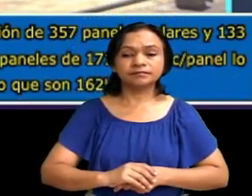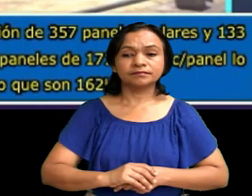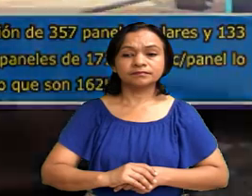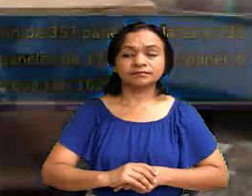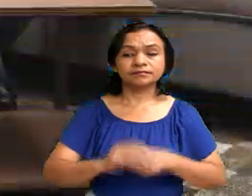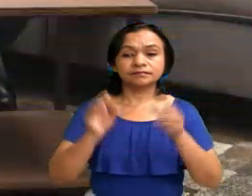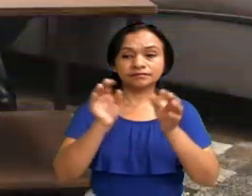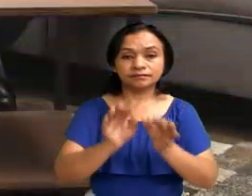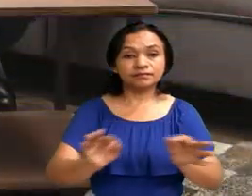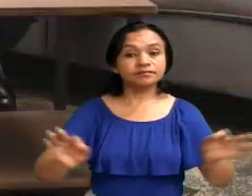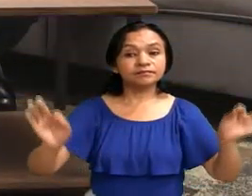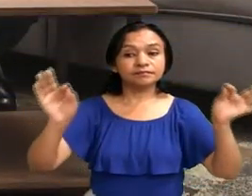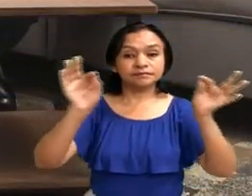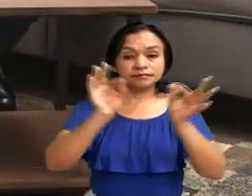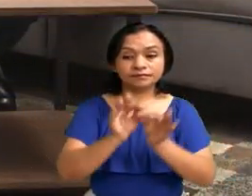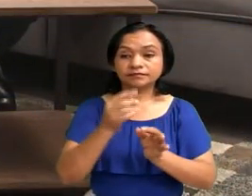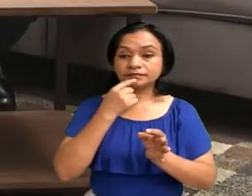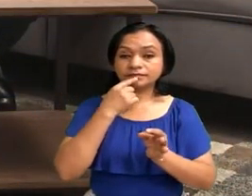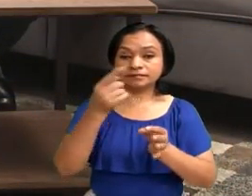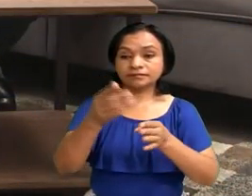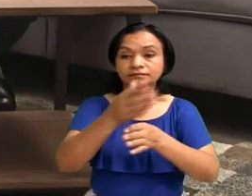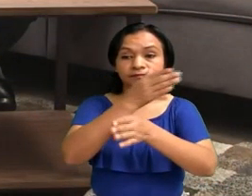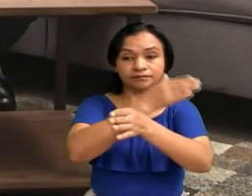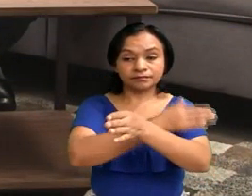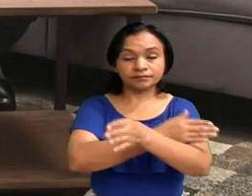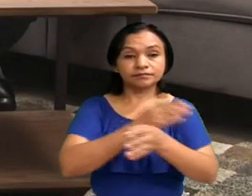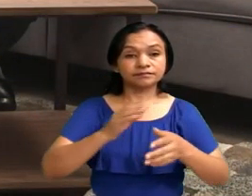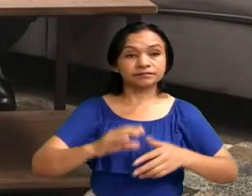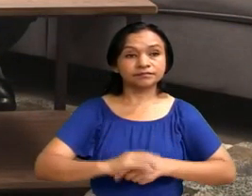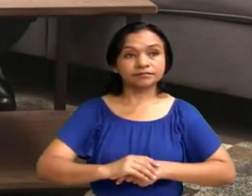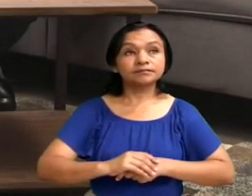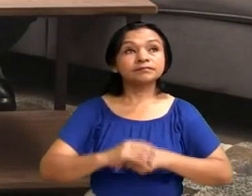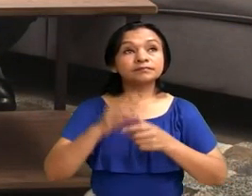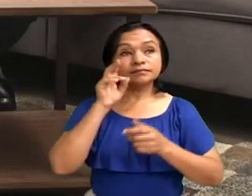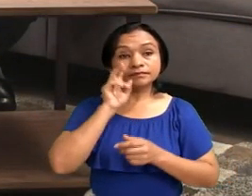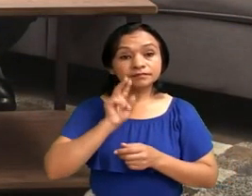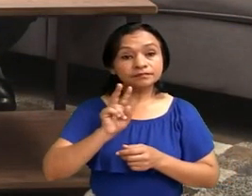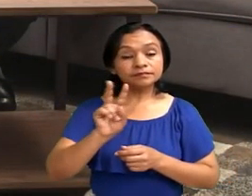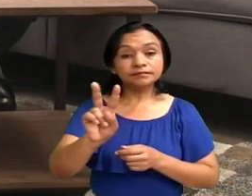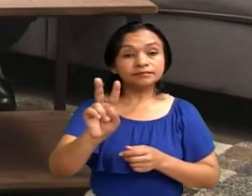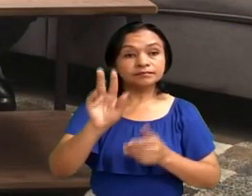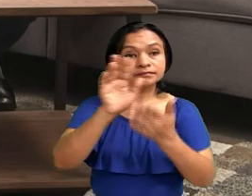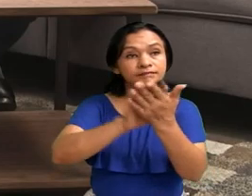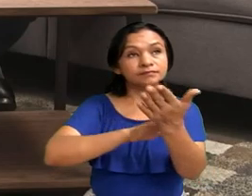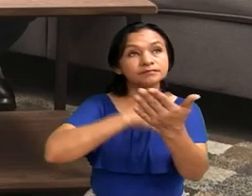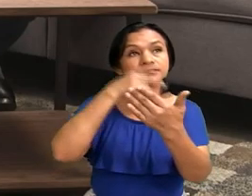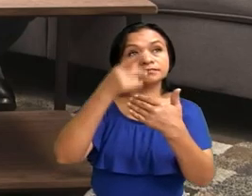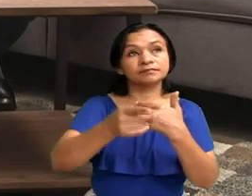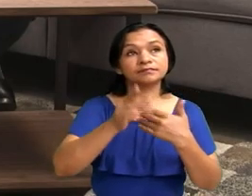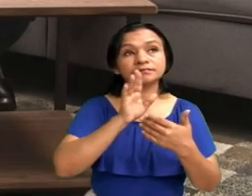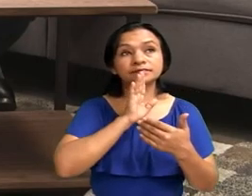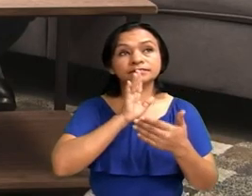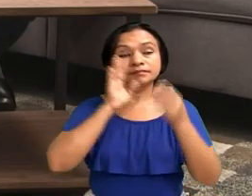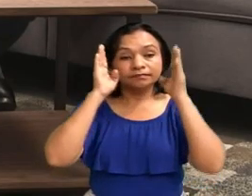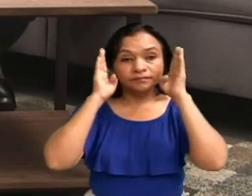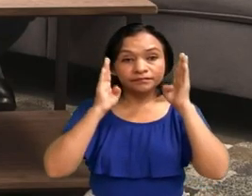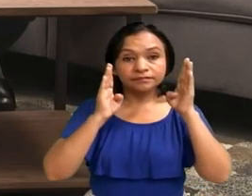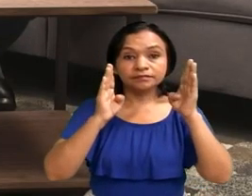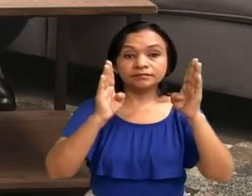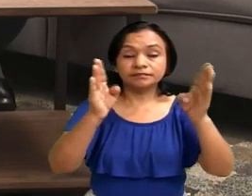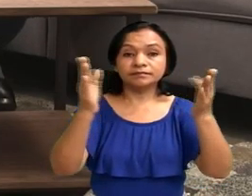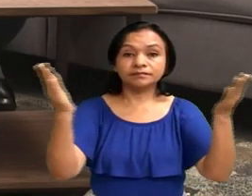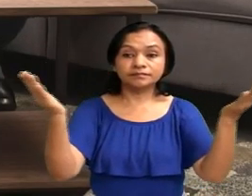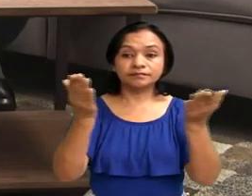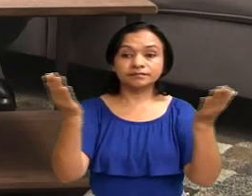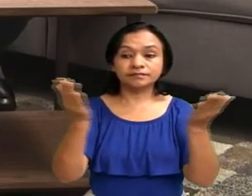Es importante lo que mencionaba. Si ve el programa, ¿verdad? Además de hablar de cobertura, el sistema interconectado que